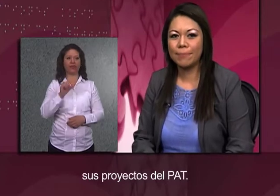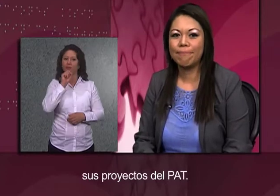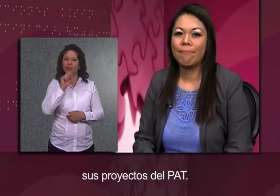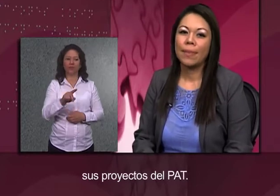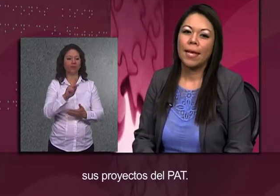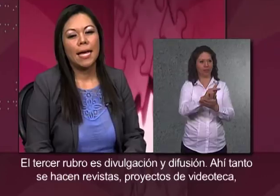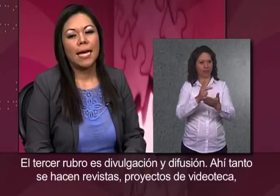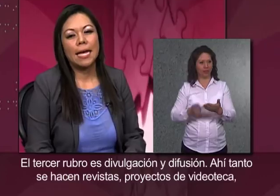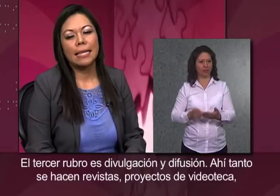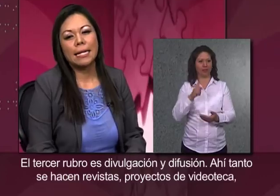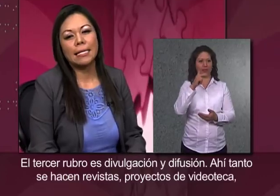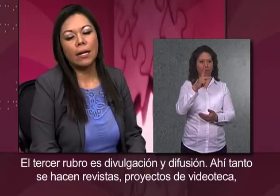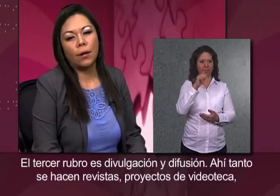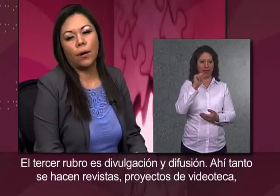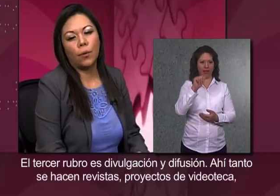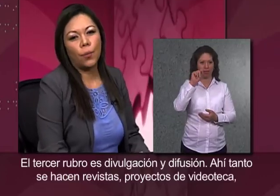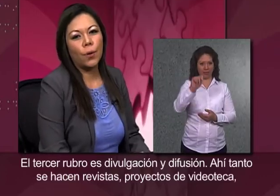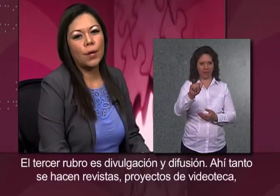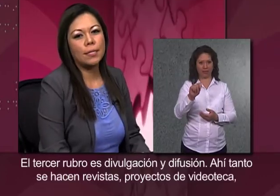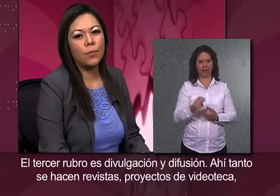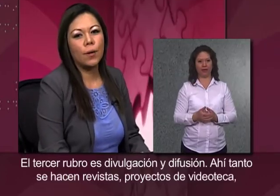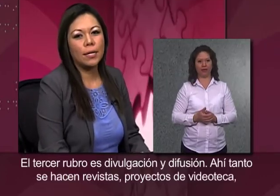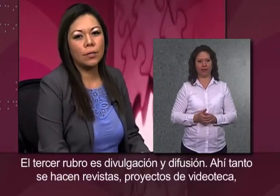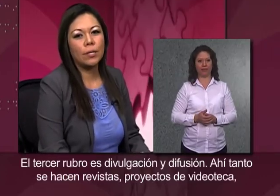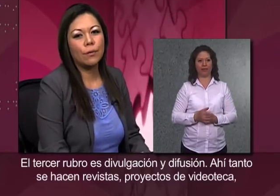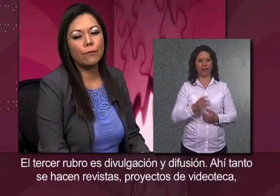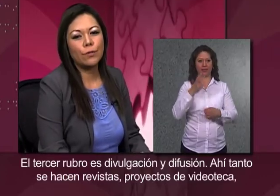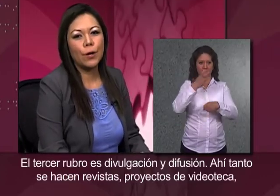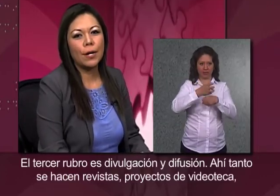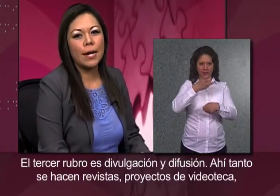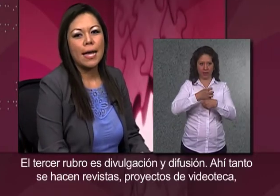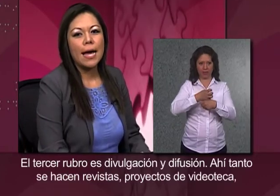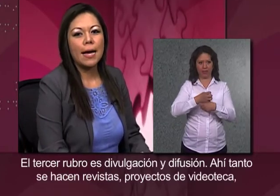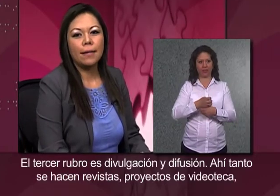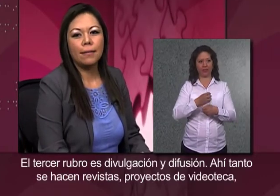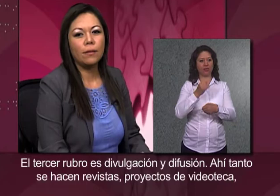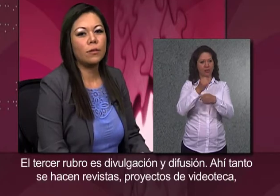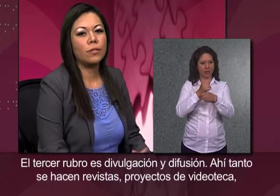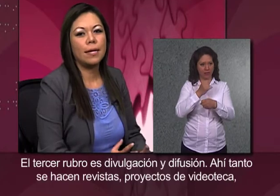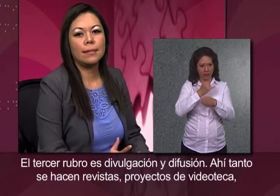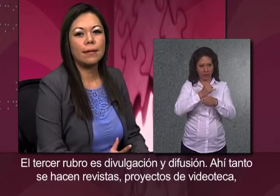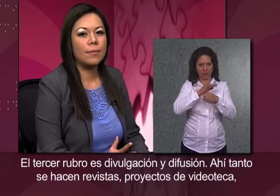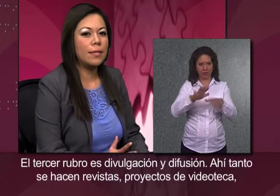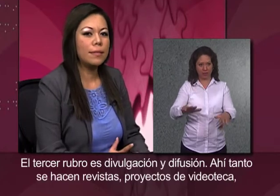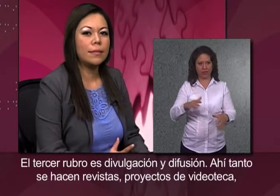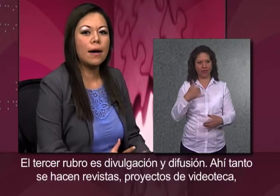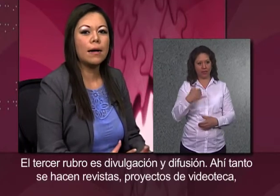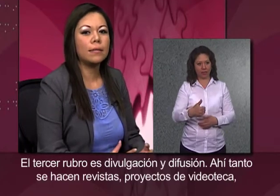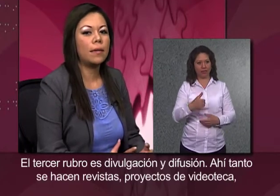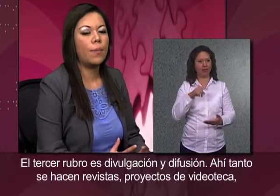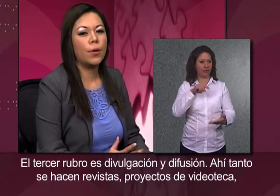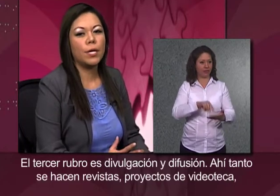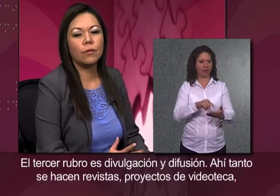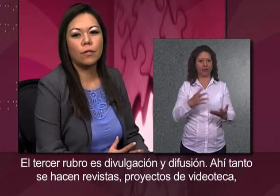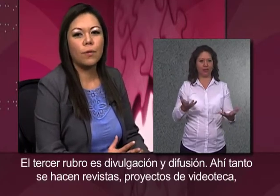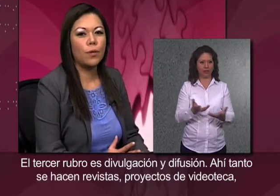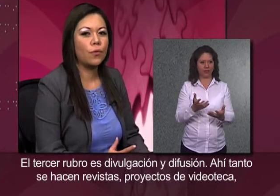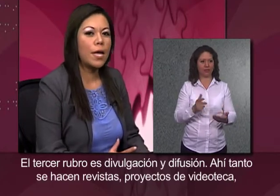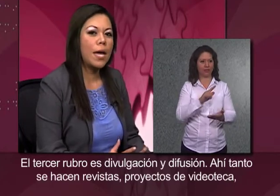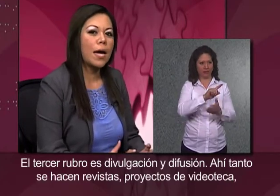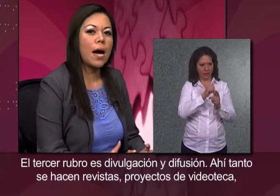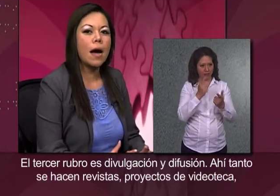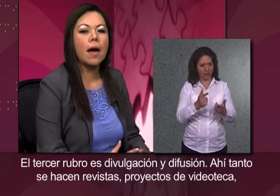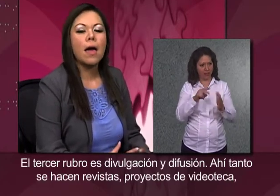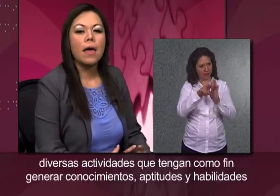pat el tercer rubro es divulgación y difusión ahí tanto se hacen revistas proyectos de